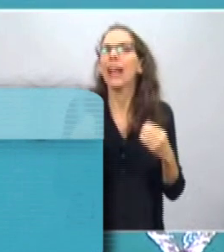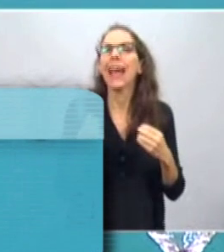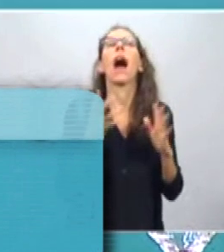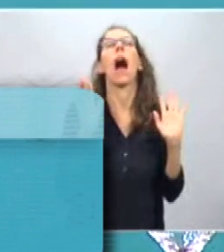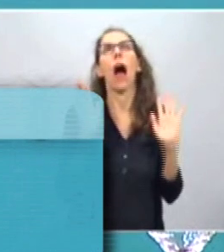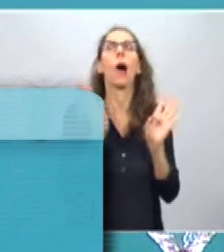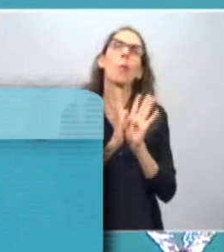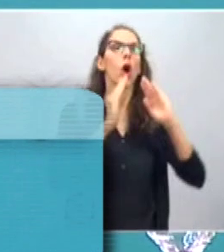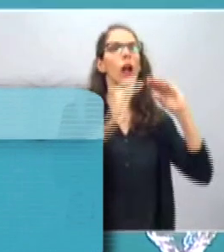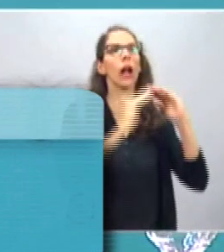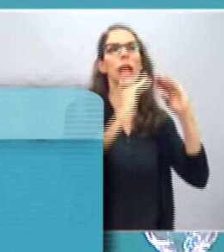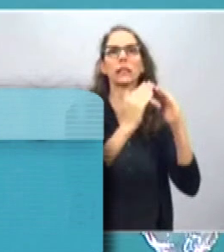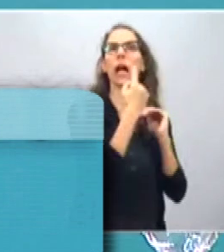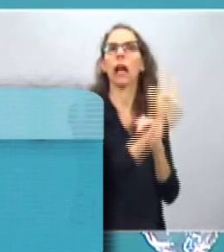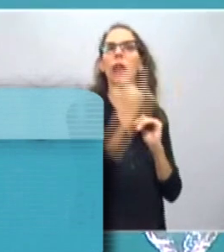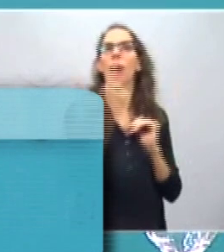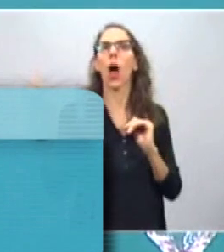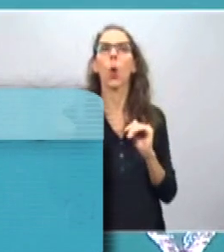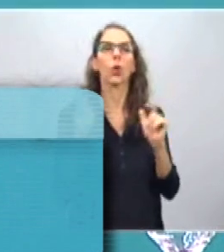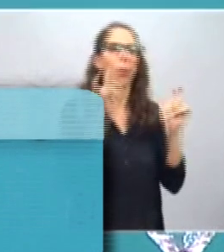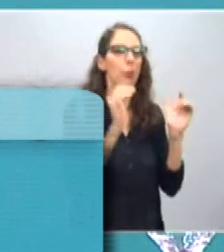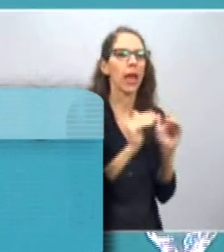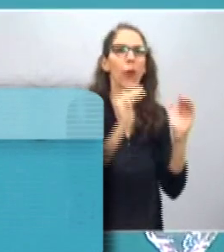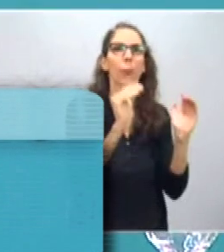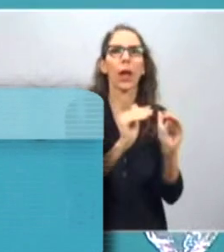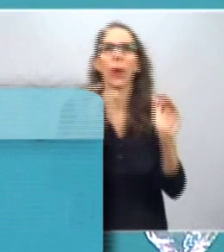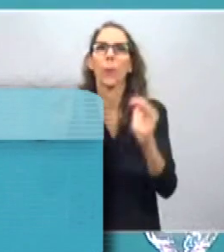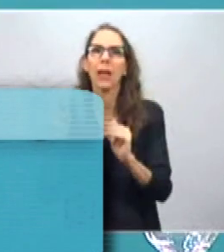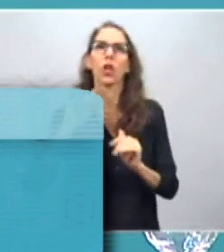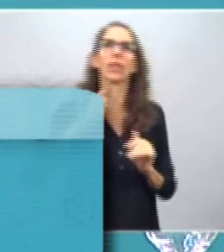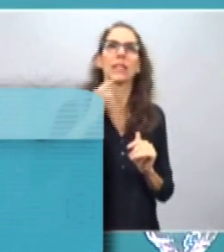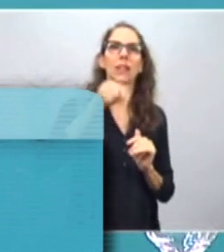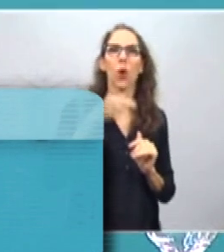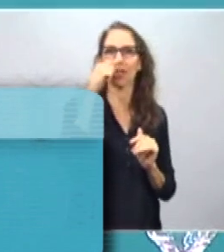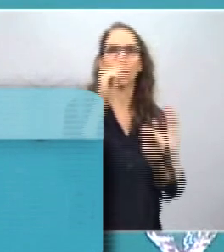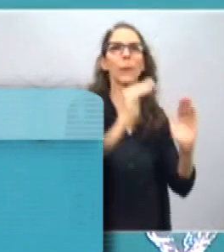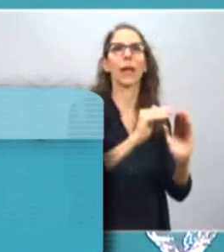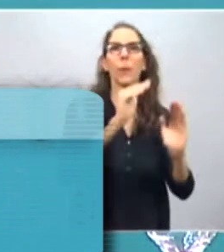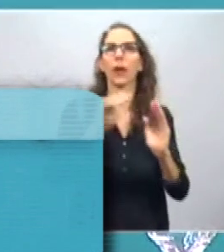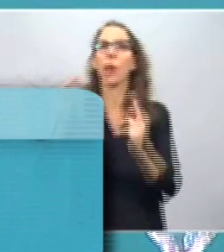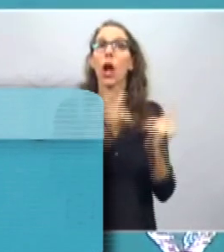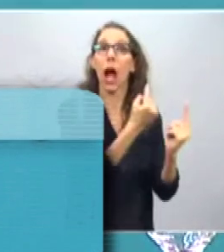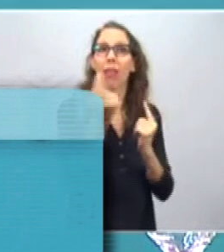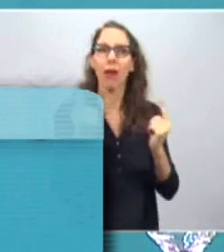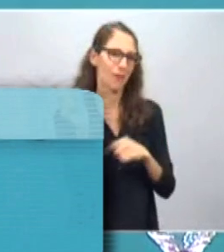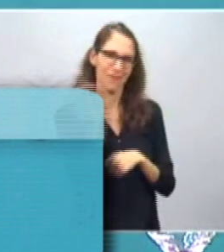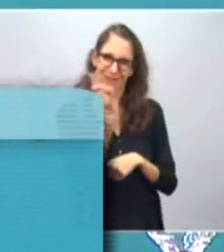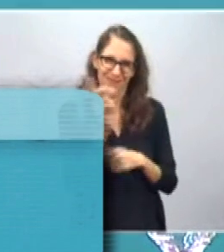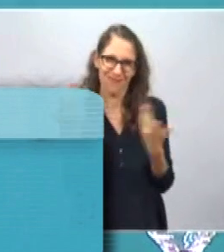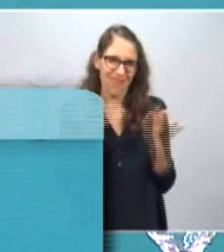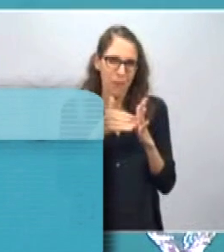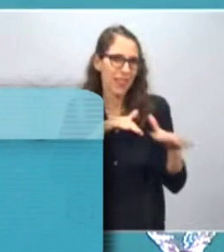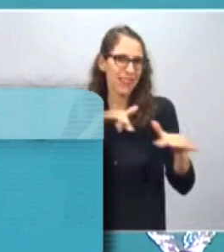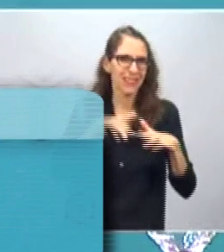hogar el consumo se haya visto reducido en un 13,7%, sino que hay sectores, distintos hogares,